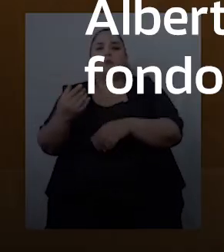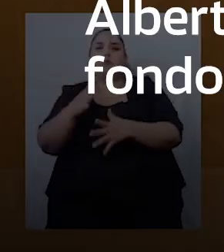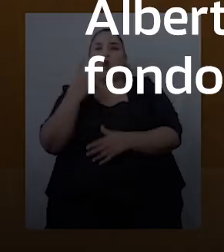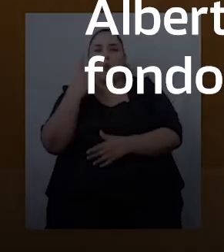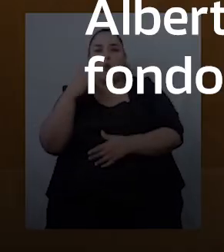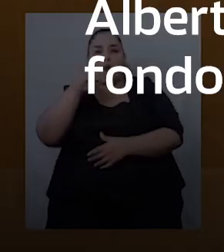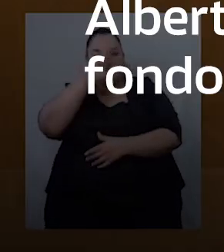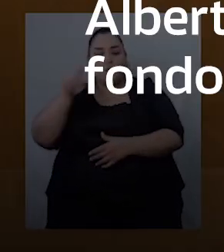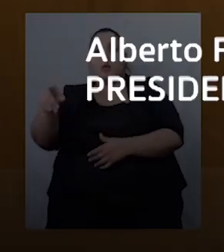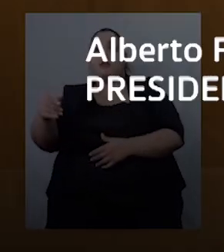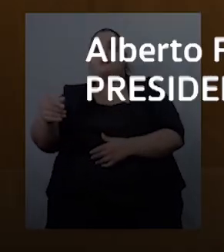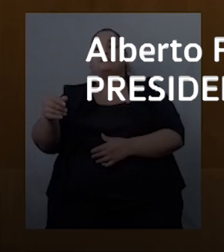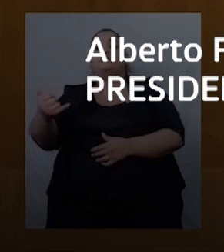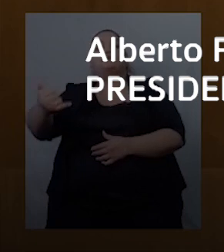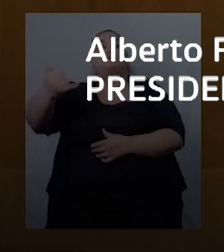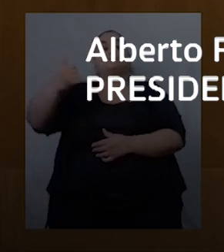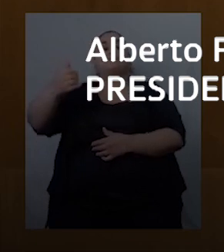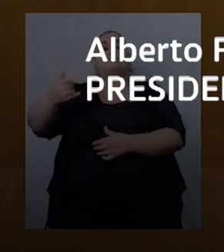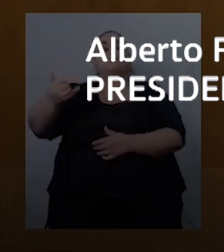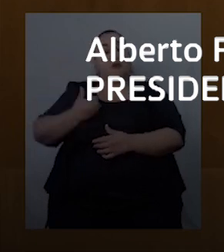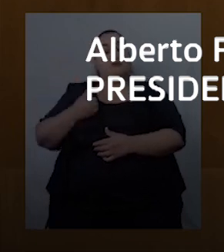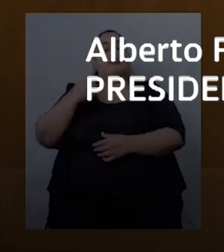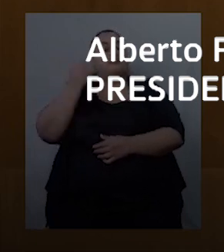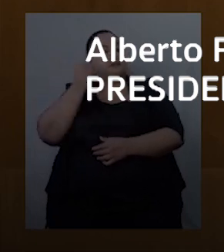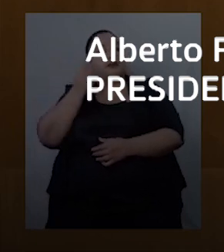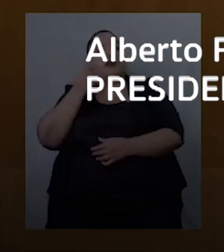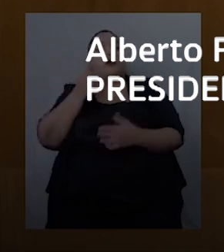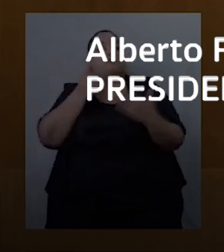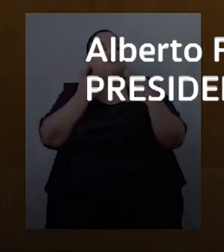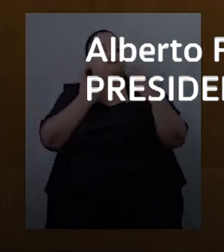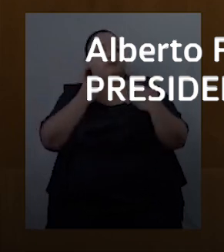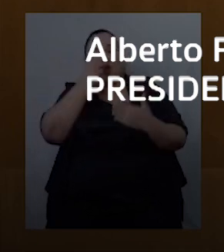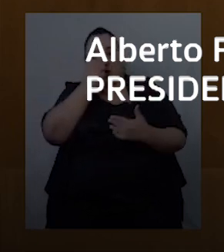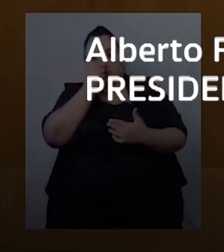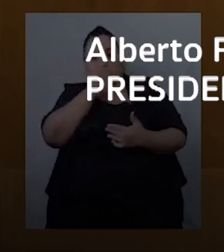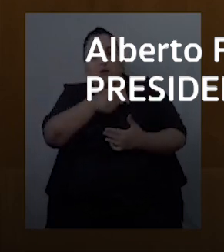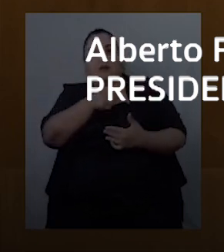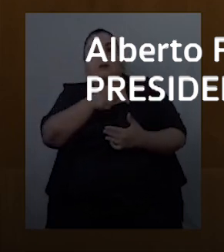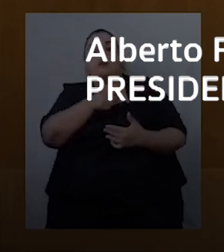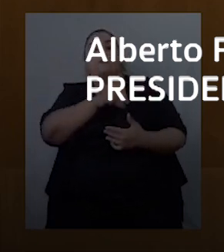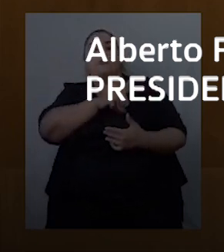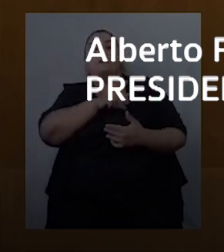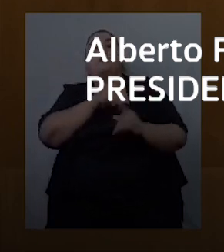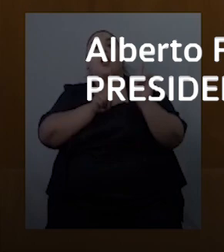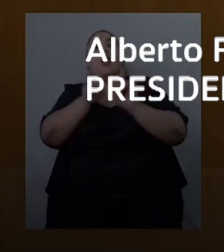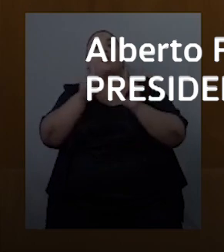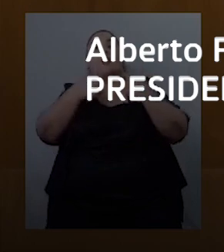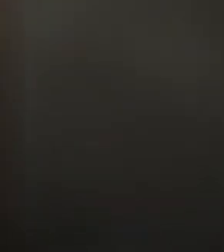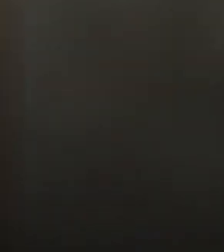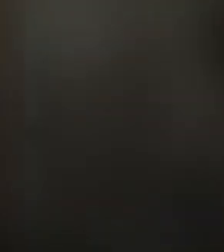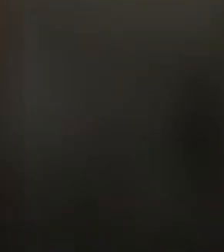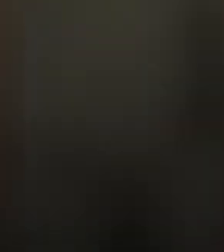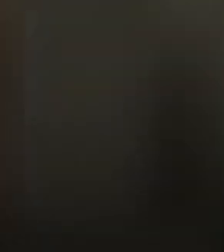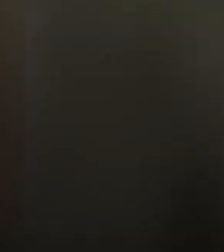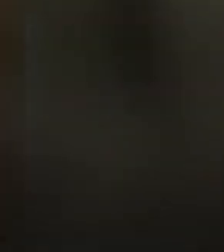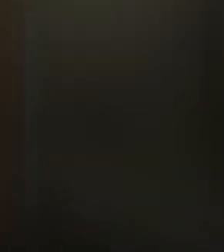hablé con sergio me dice que ha habido daños materiales historia nos pueden cuantificar que no registran